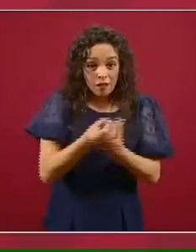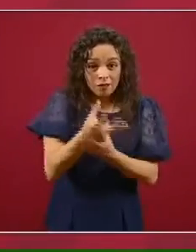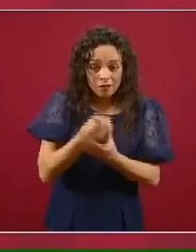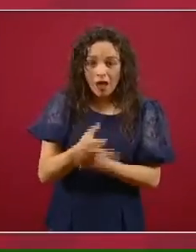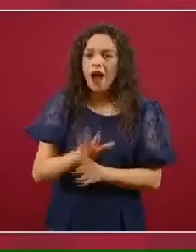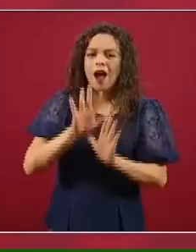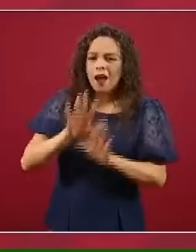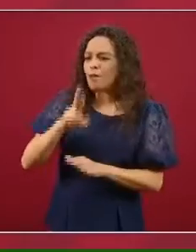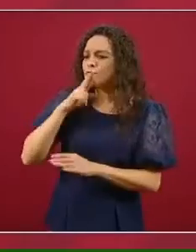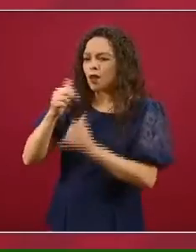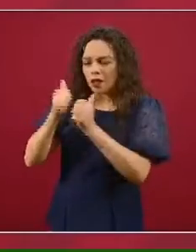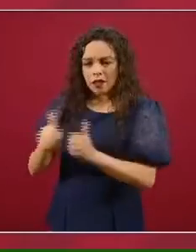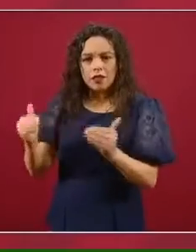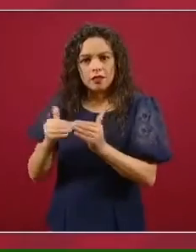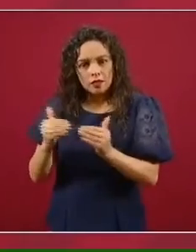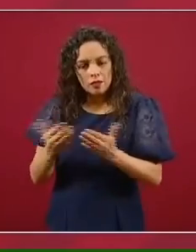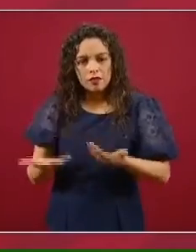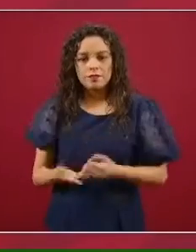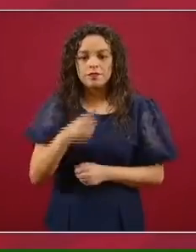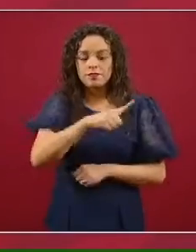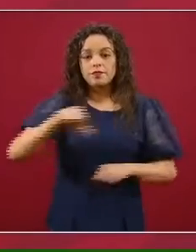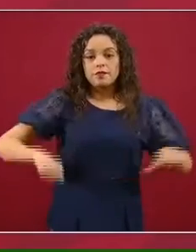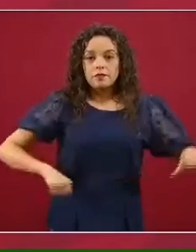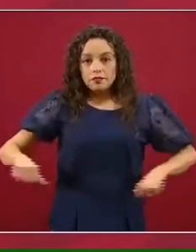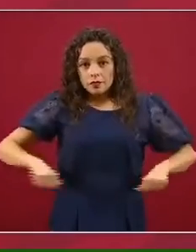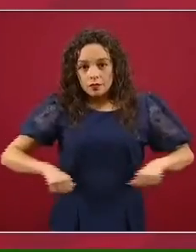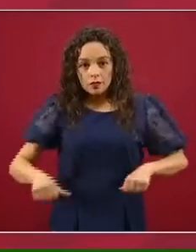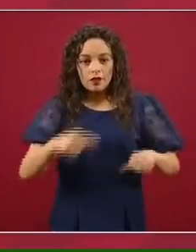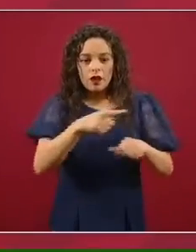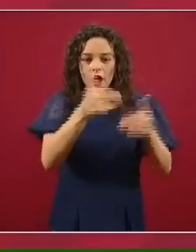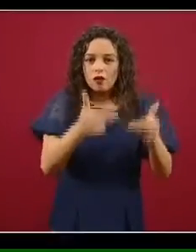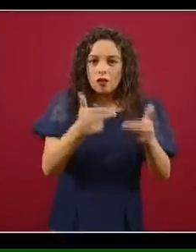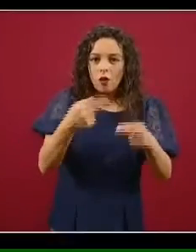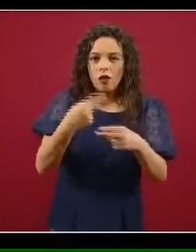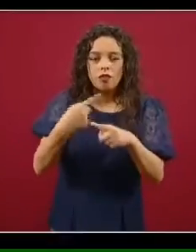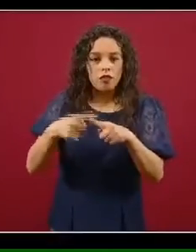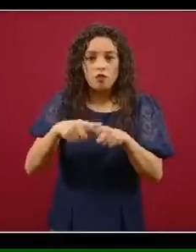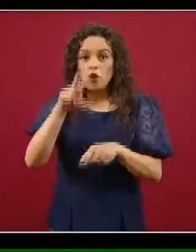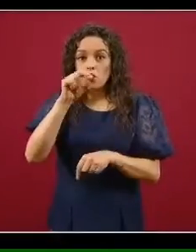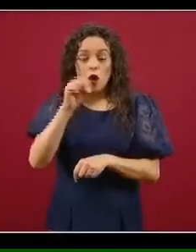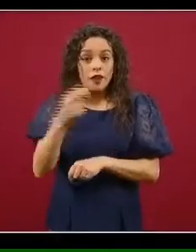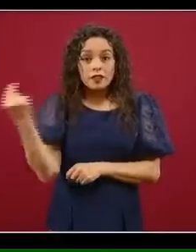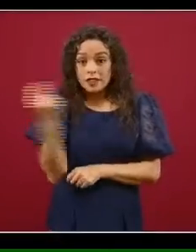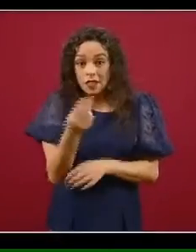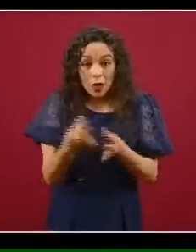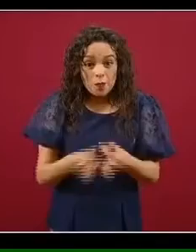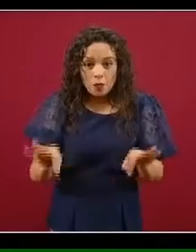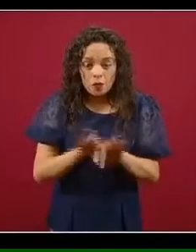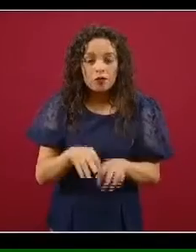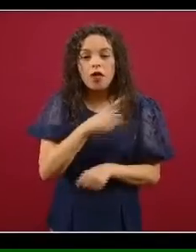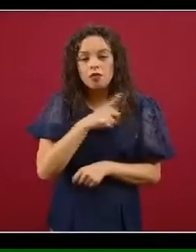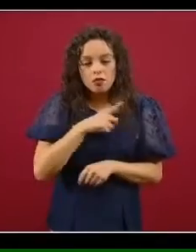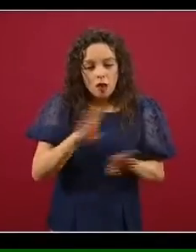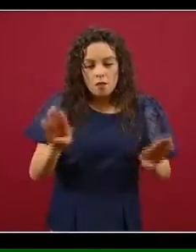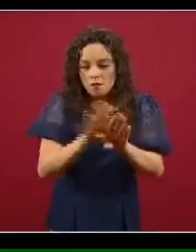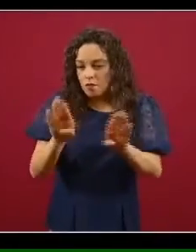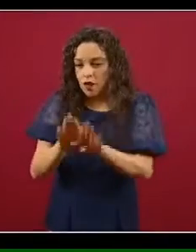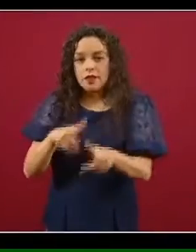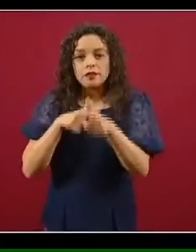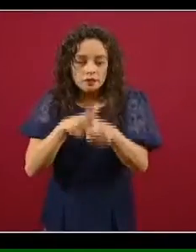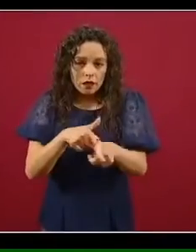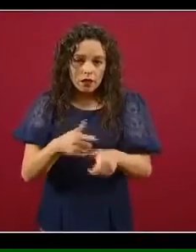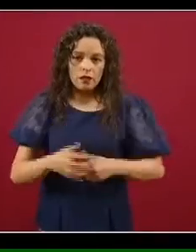esenciales no abran anticipadamente, etcétera, etcétera, etcétera. Digamos, doctor, que ahorita en Sonora es importante que la